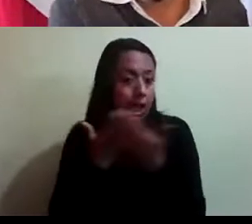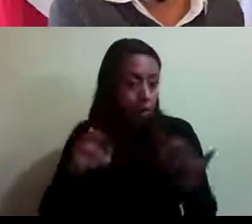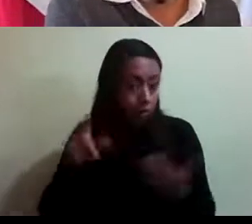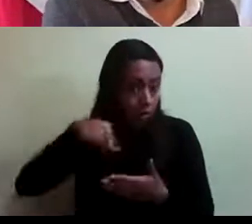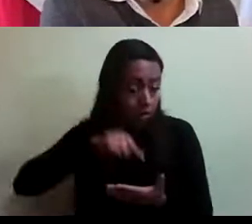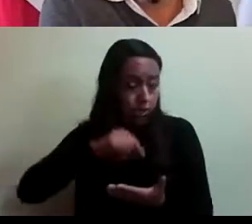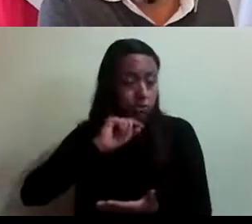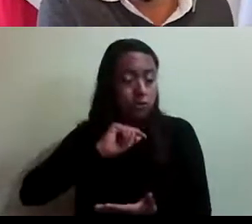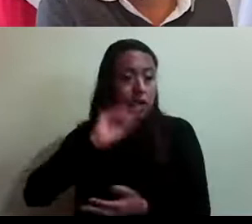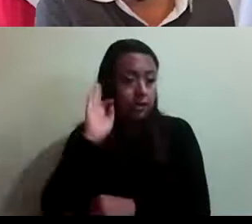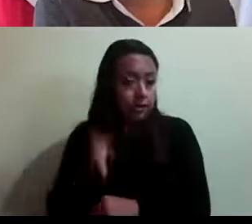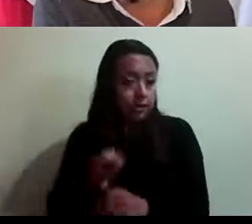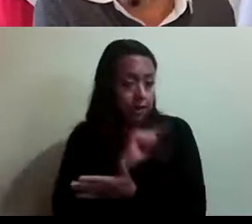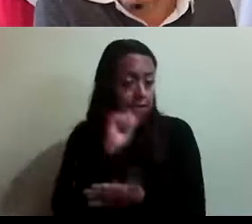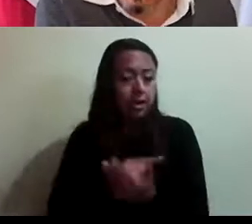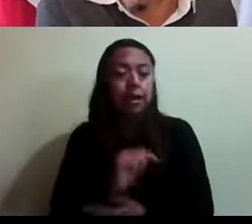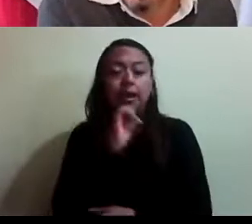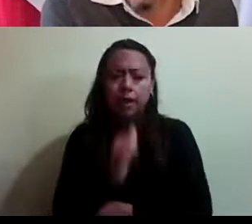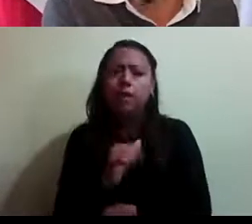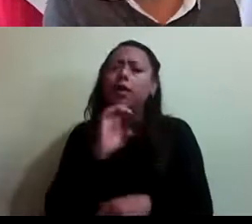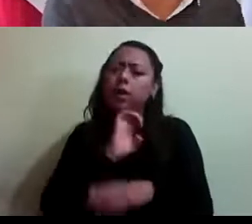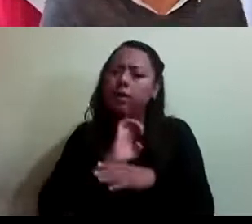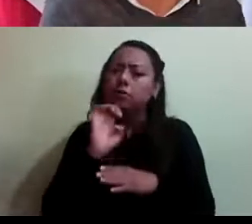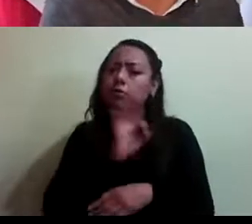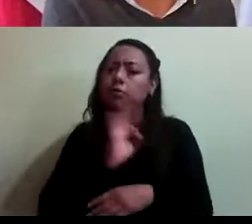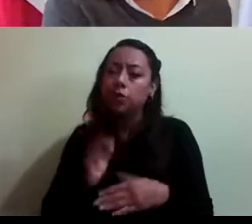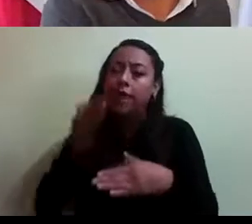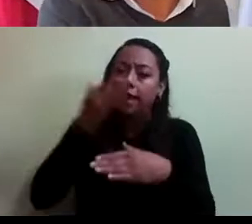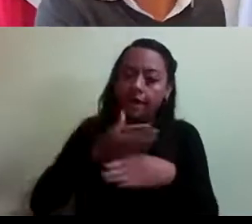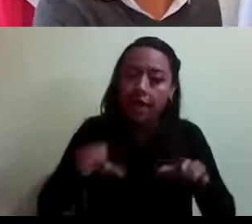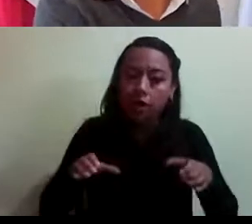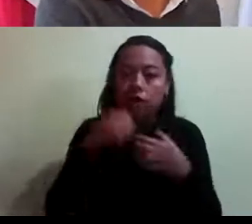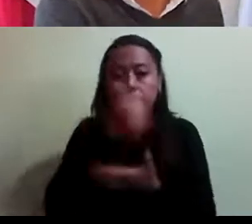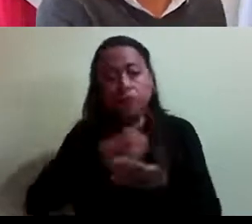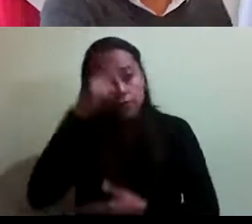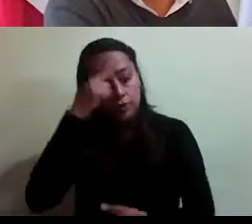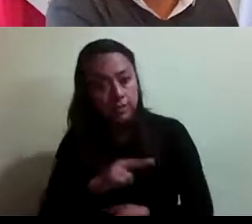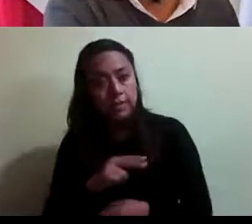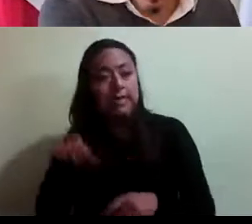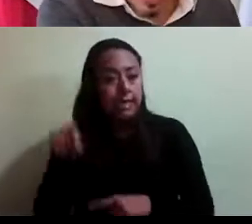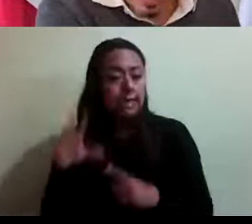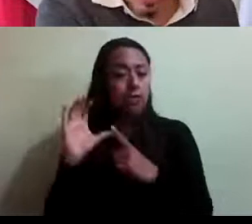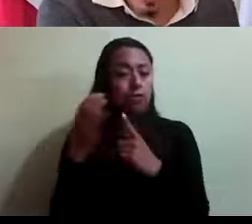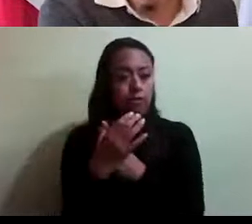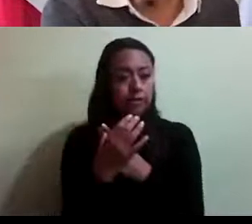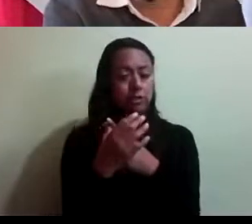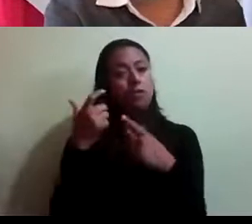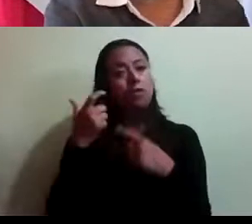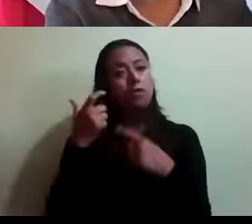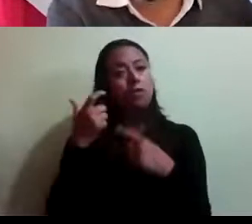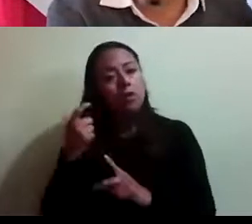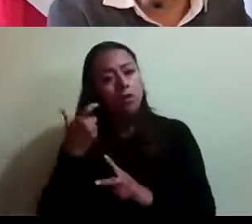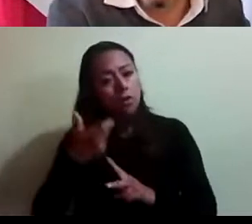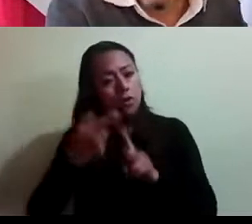mecanismo legal era acudir ante el Congreso capitalino y que aquí, a través de la Comisión de Presupuesto y Cuenta Pública, se hiciera el dictamen